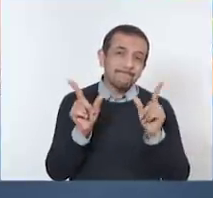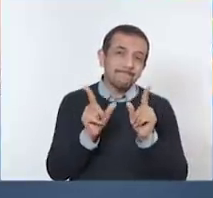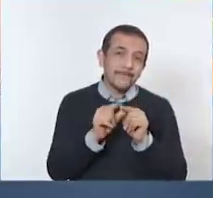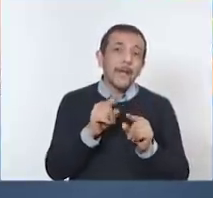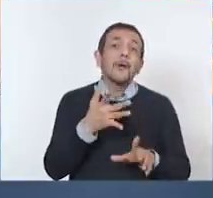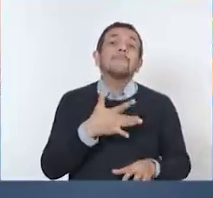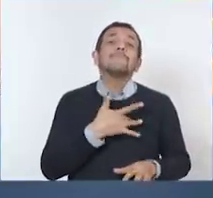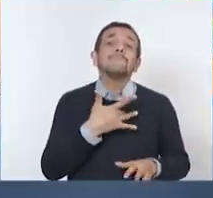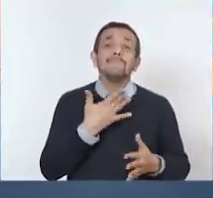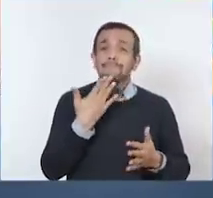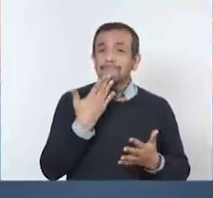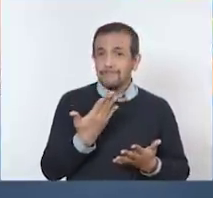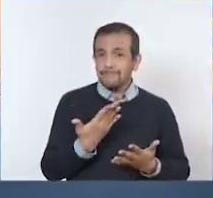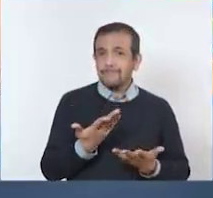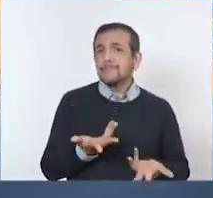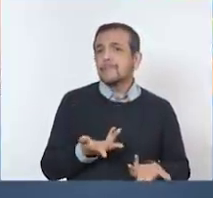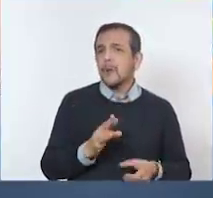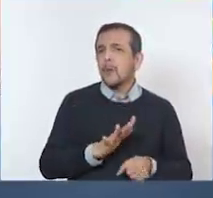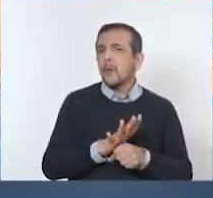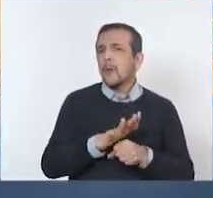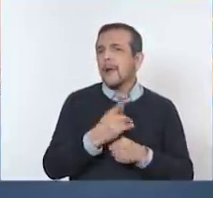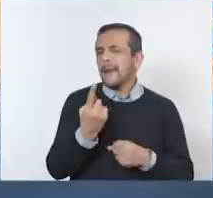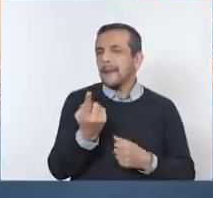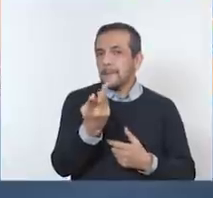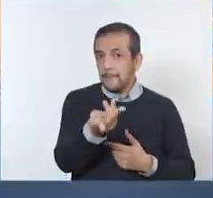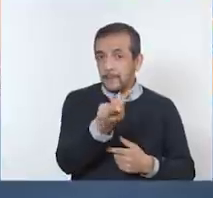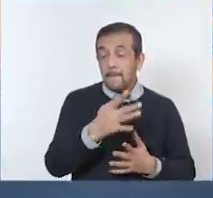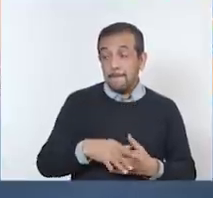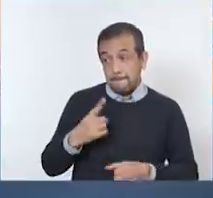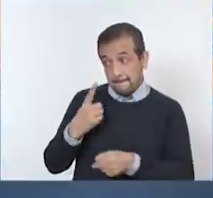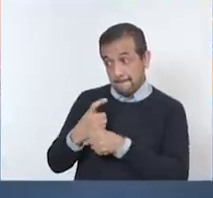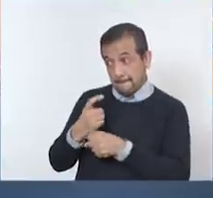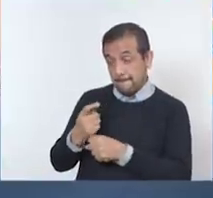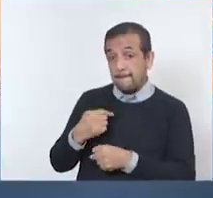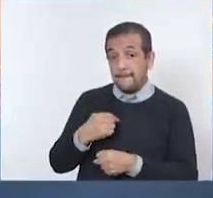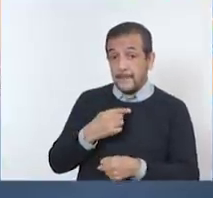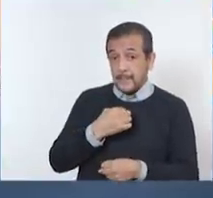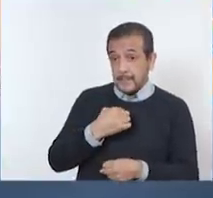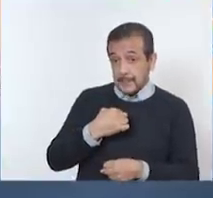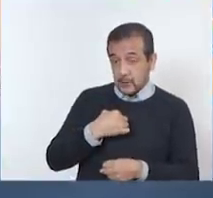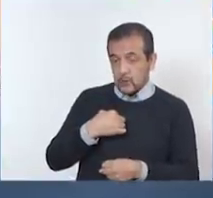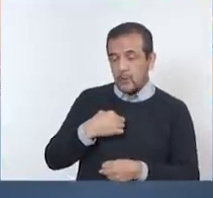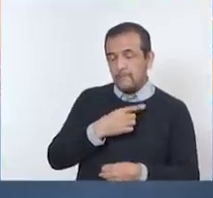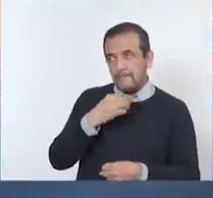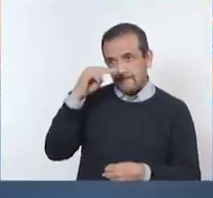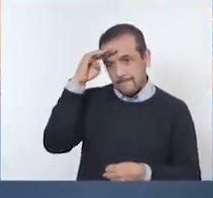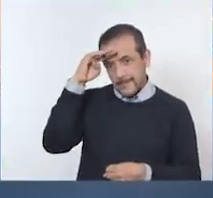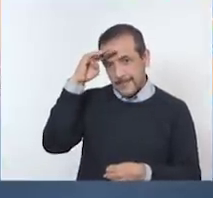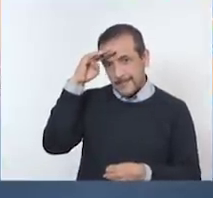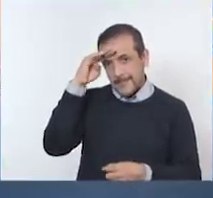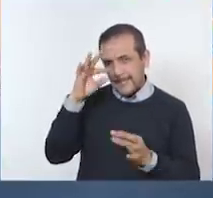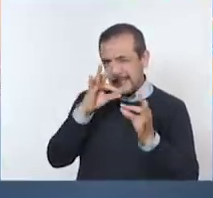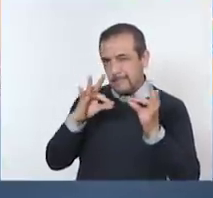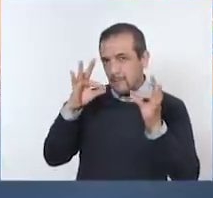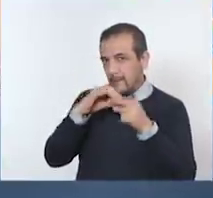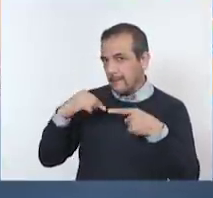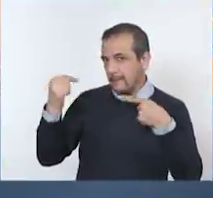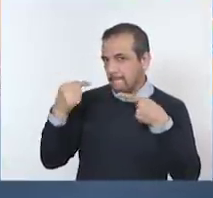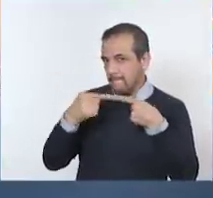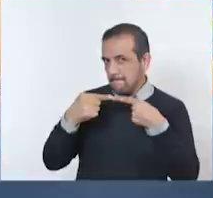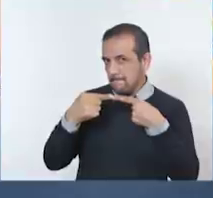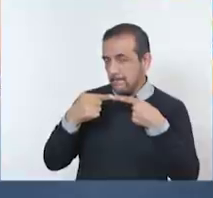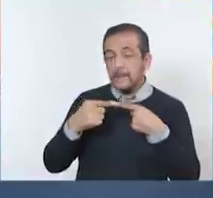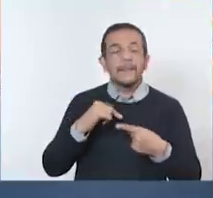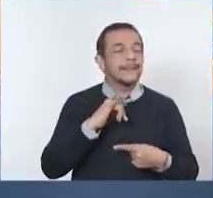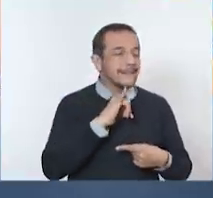¿Qué fue lo que te pareció más relevante, Alberto? Bueno, antes que cualquier cosa, Debemos pensar. Uh-huh. Muy bien,